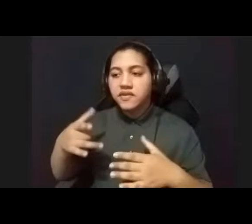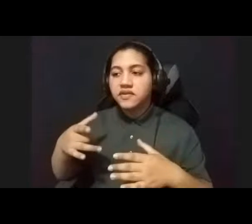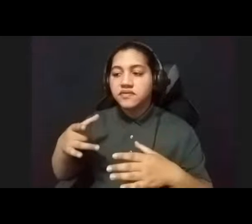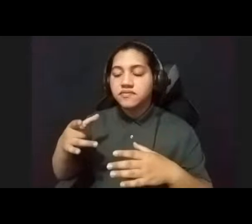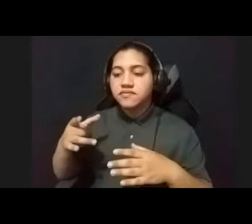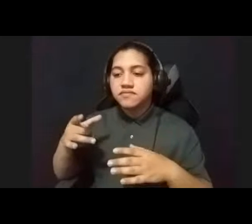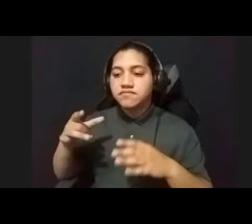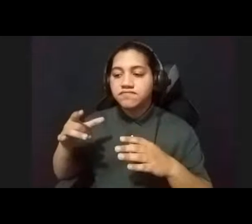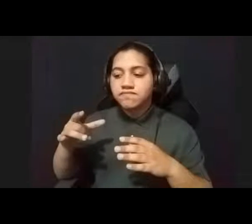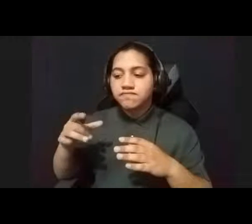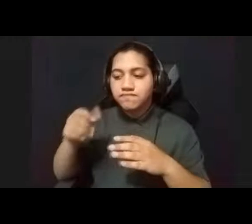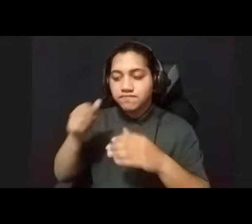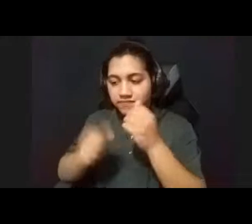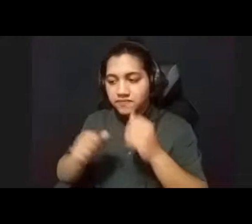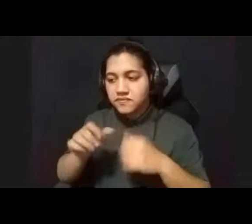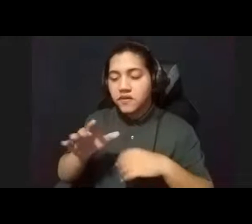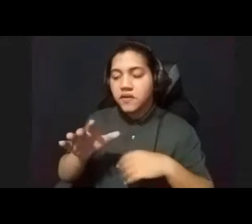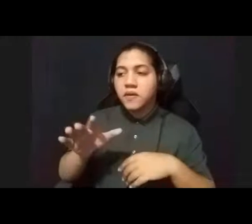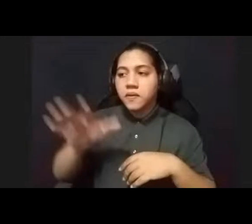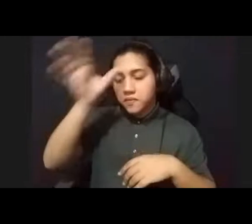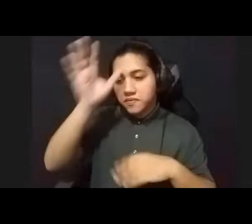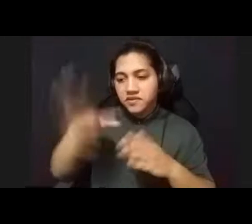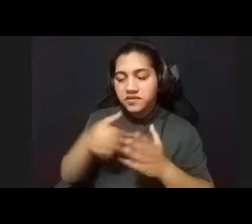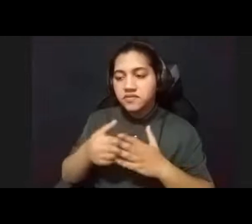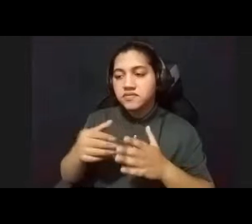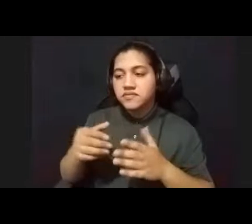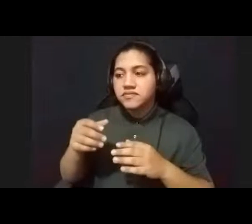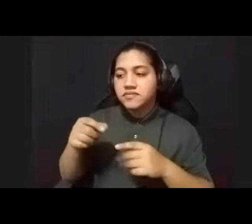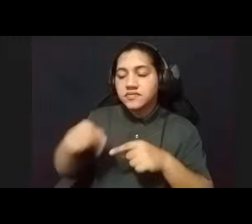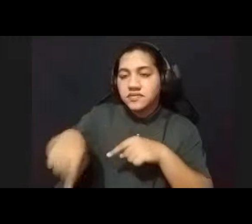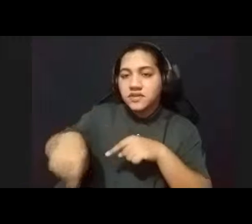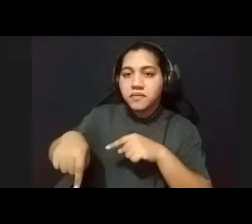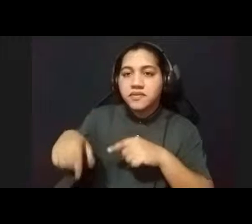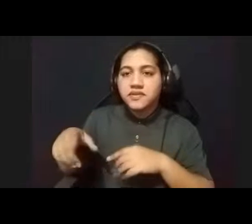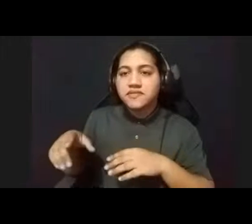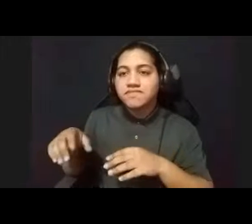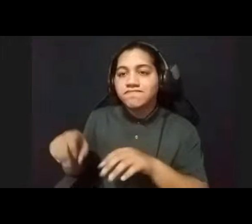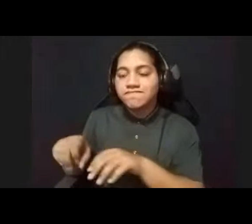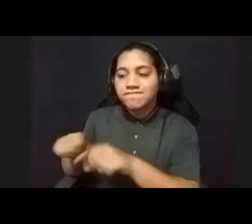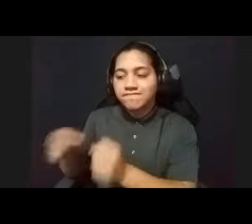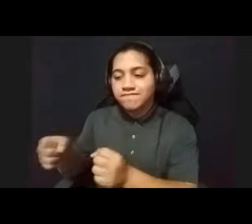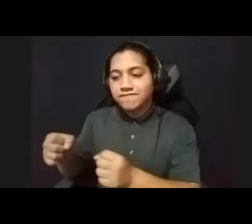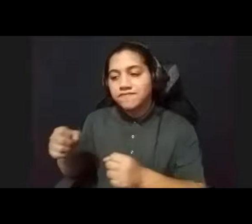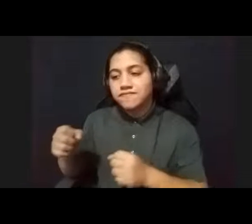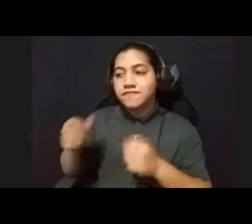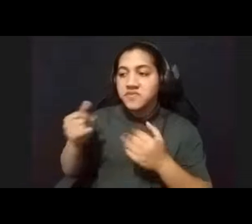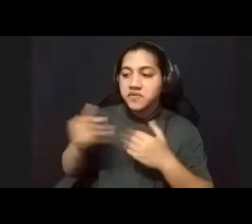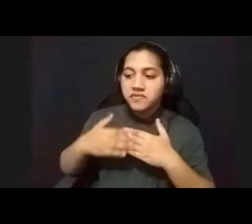llega con una pierna destrozada y le dice, vas a tener de ahora en adelante que buscarte